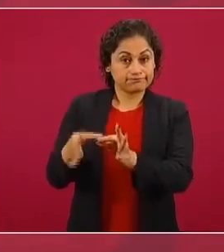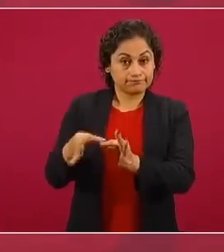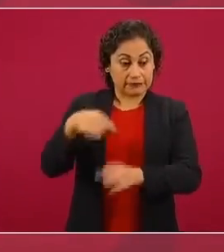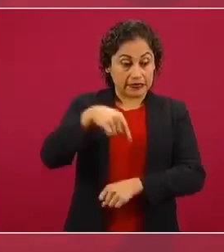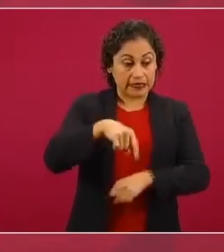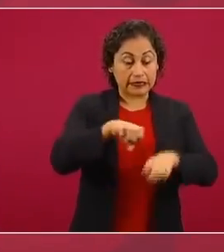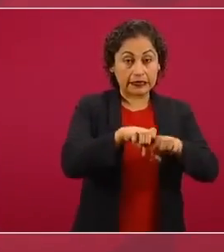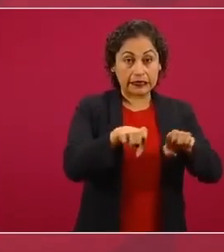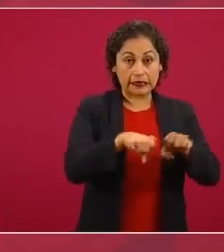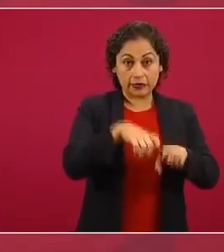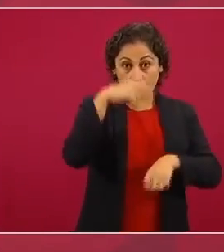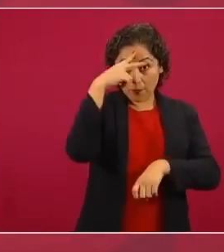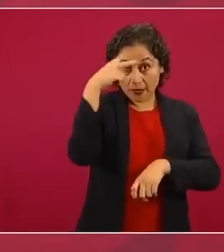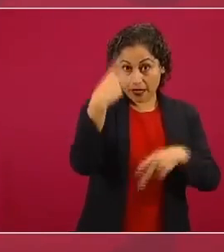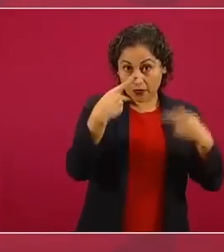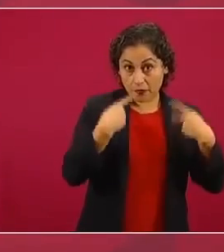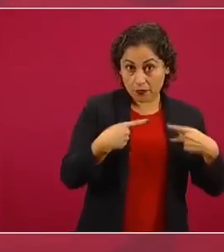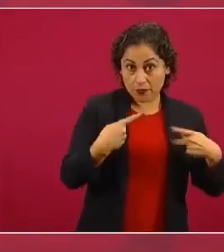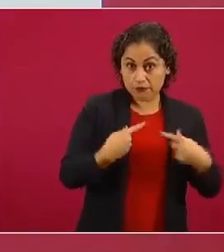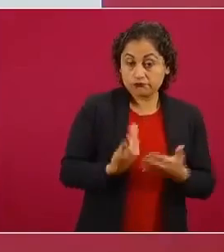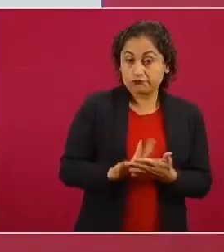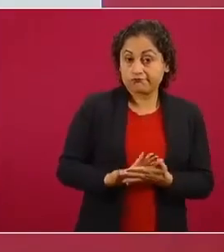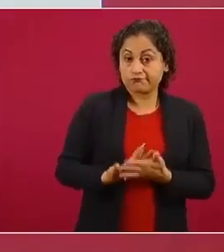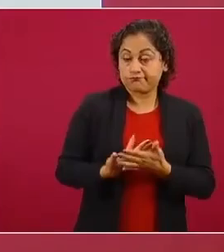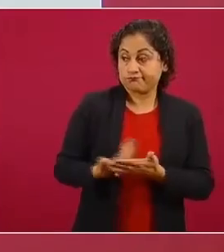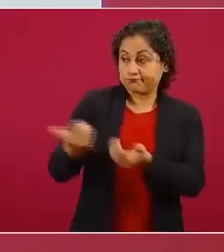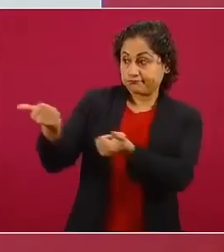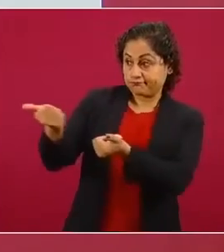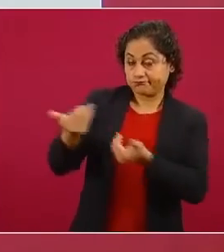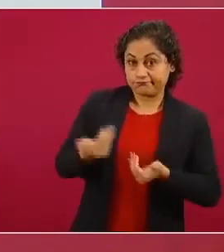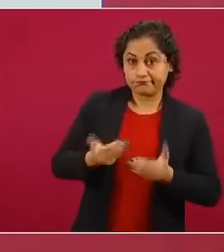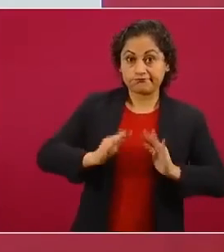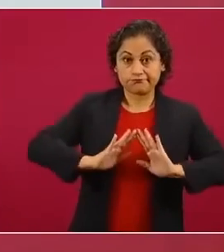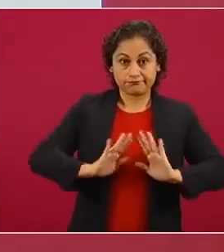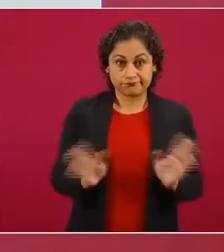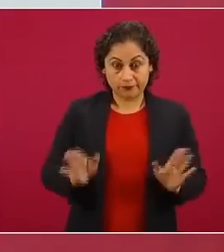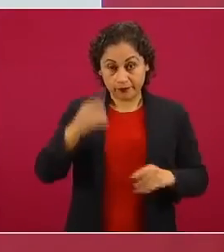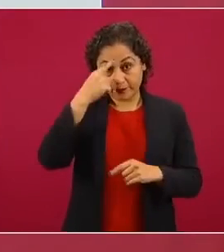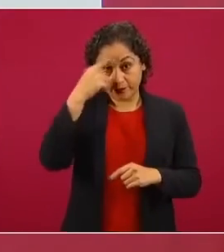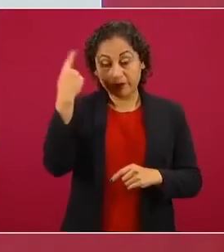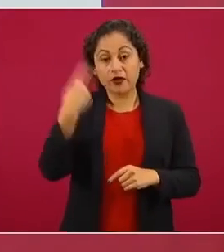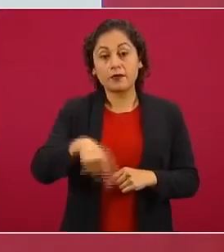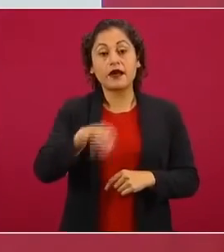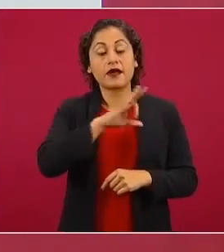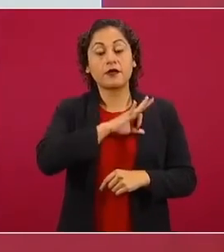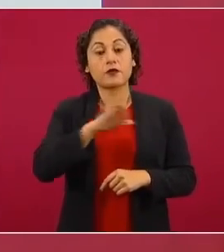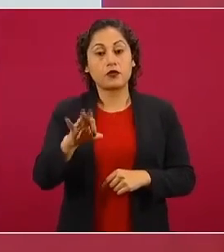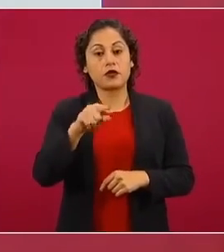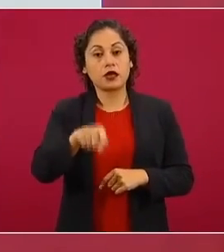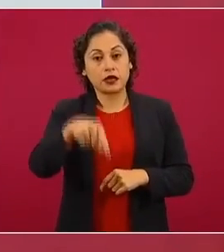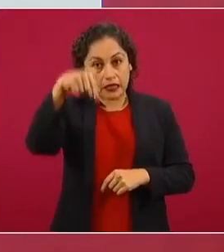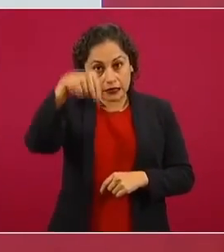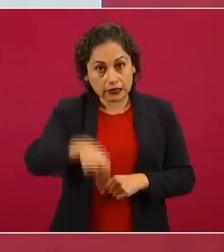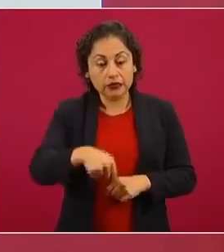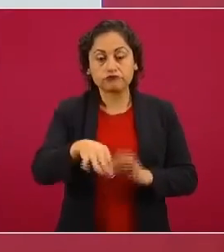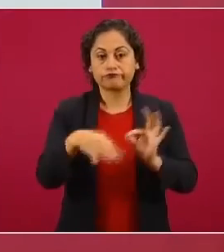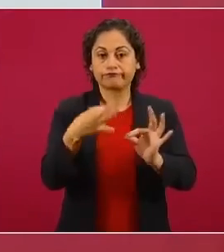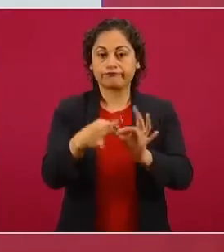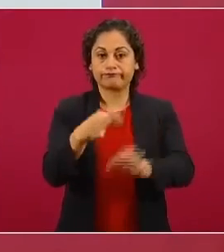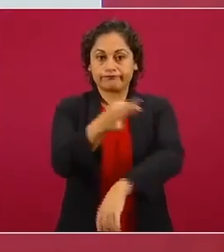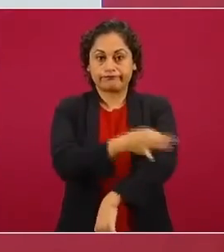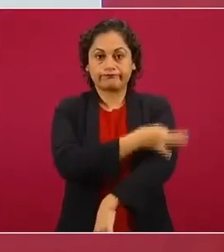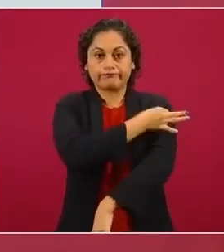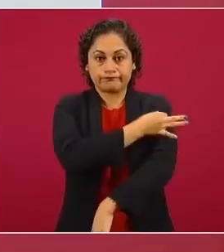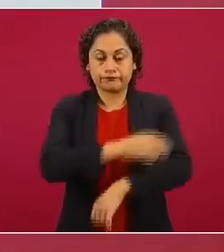para recibir y hacer posible que tengamos esta vacuna en tiempo y forma. y la